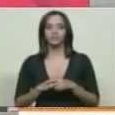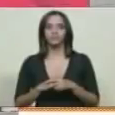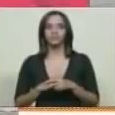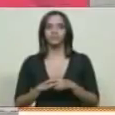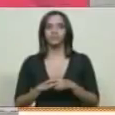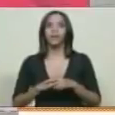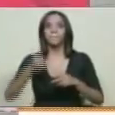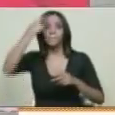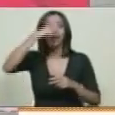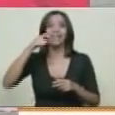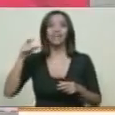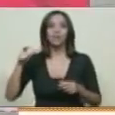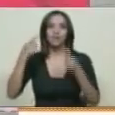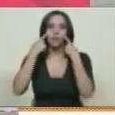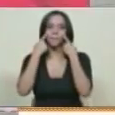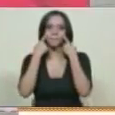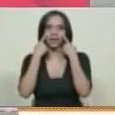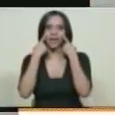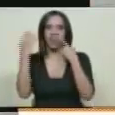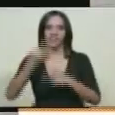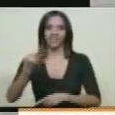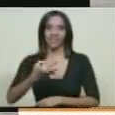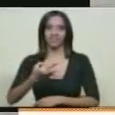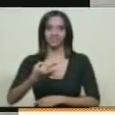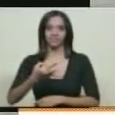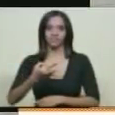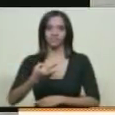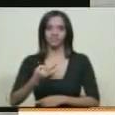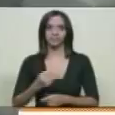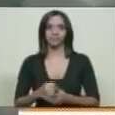Que el pueblo vea la verdad.